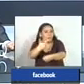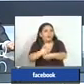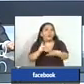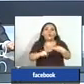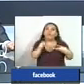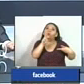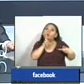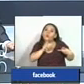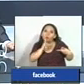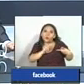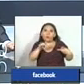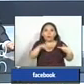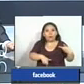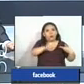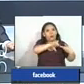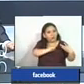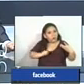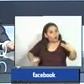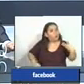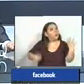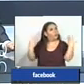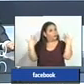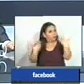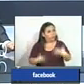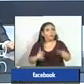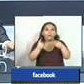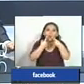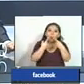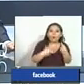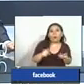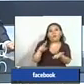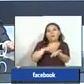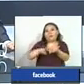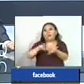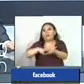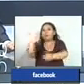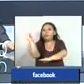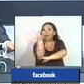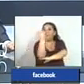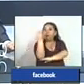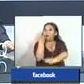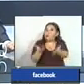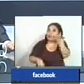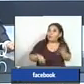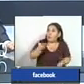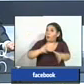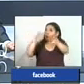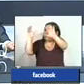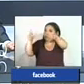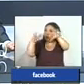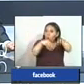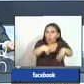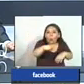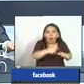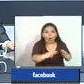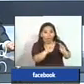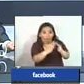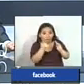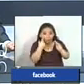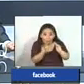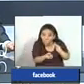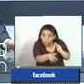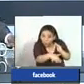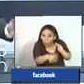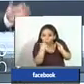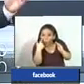como Honduras y también aquí en El Salvador, que se ha declarado la alerta verde ante la posible llegada de lluvias. Comienza a tomar sus precauciones si vive en zonas de